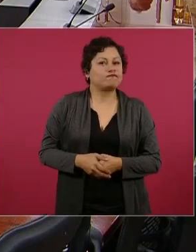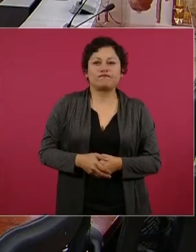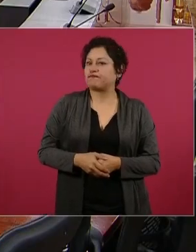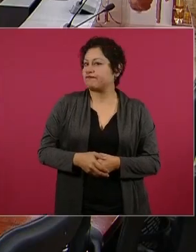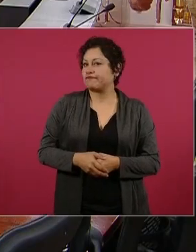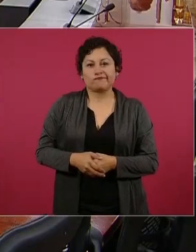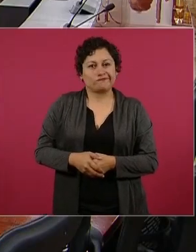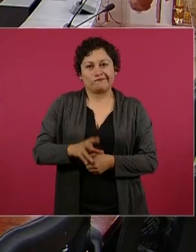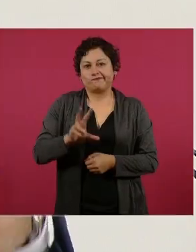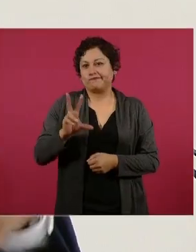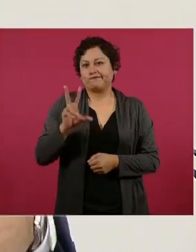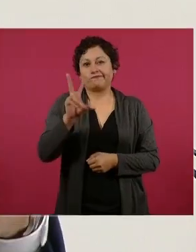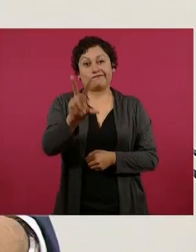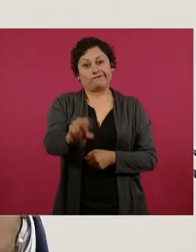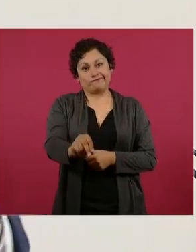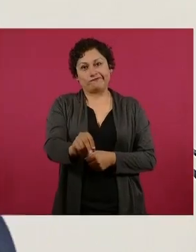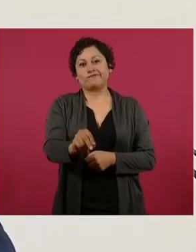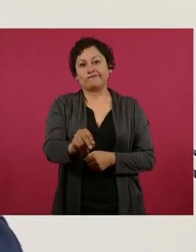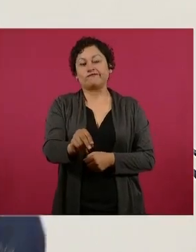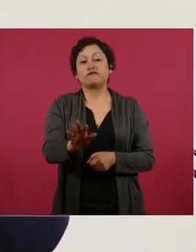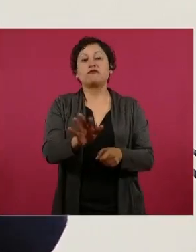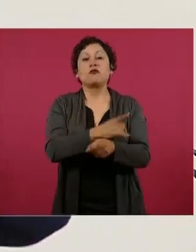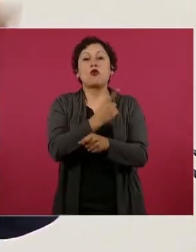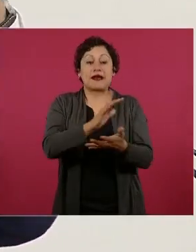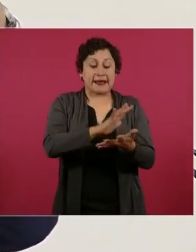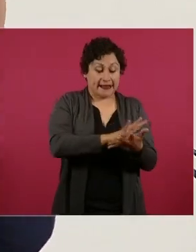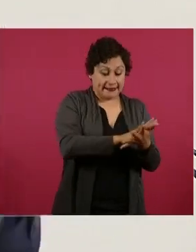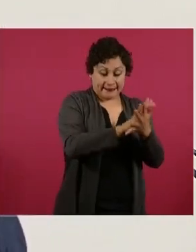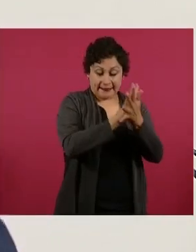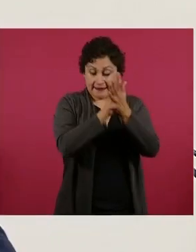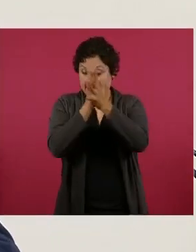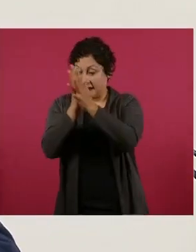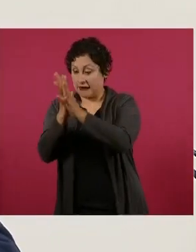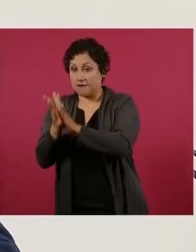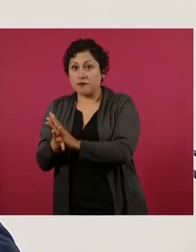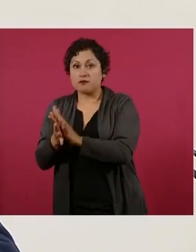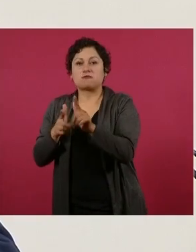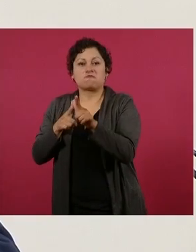Ya se sentaron las bases de la transformación, que ni se hagan ilusiones.